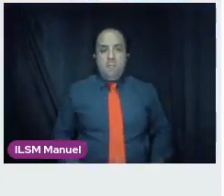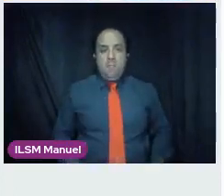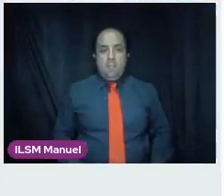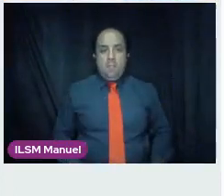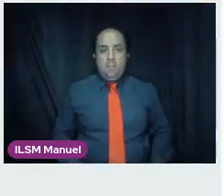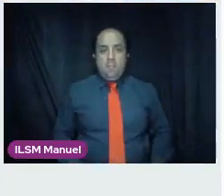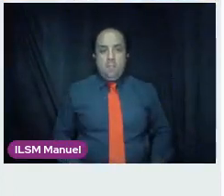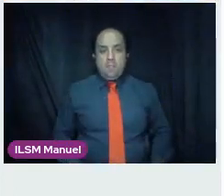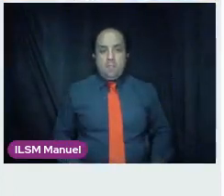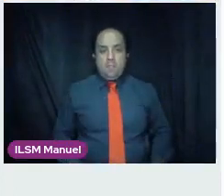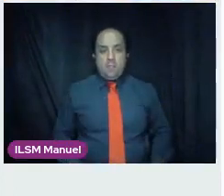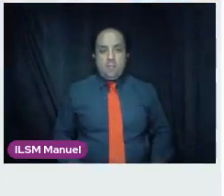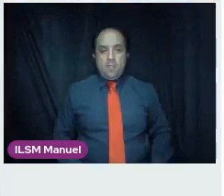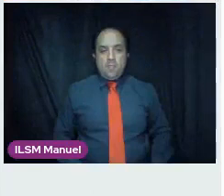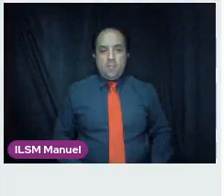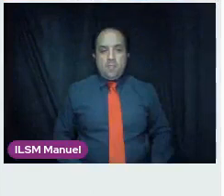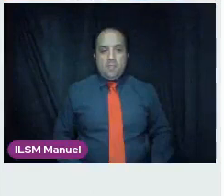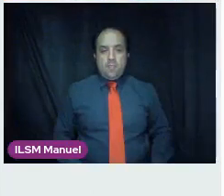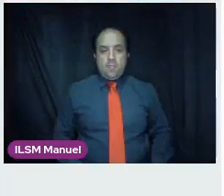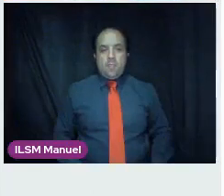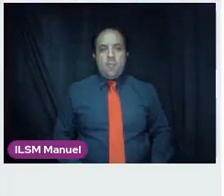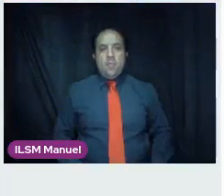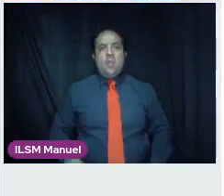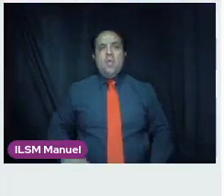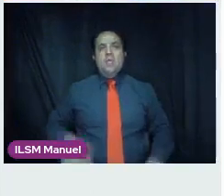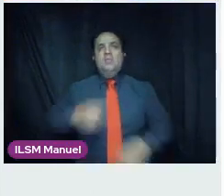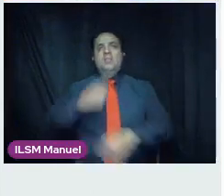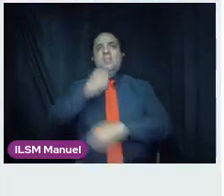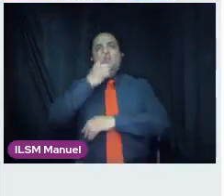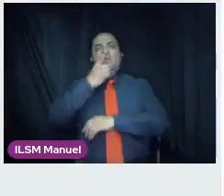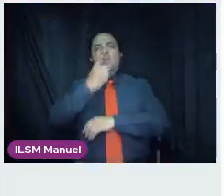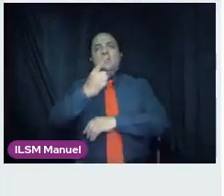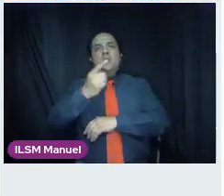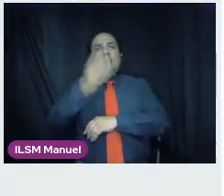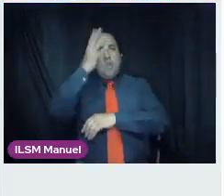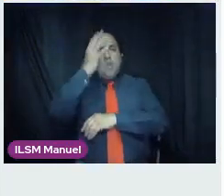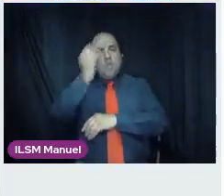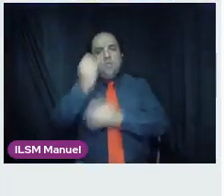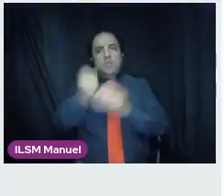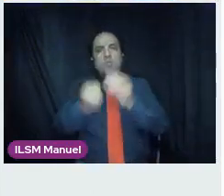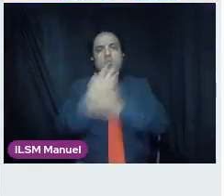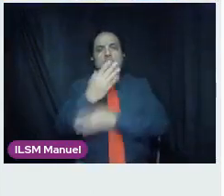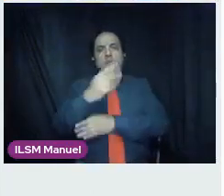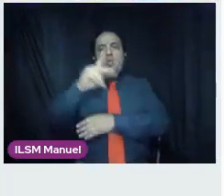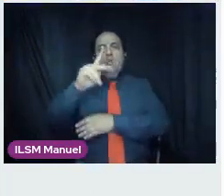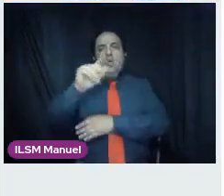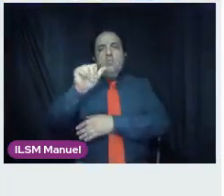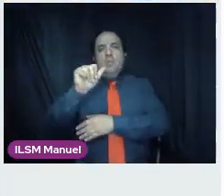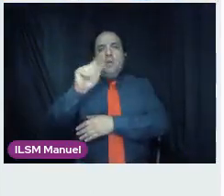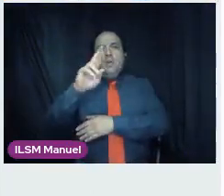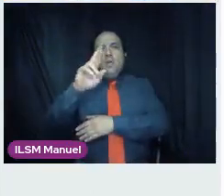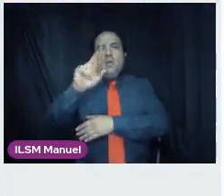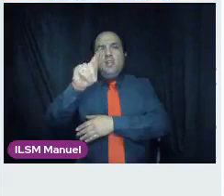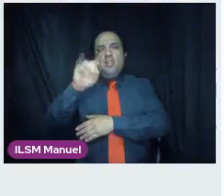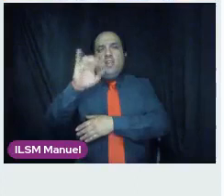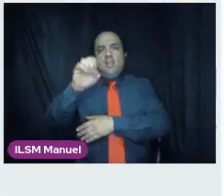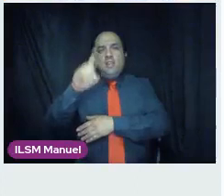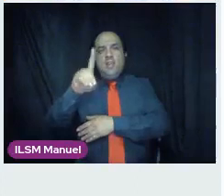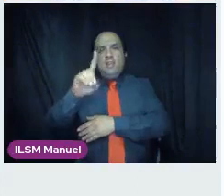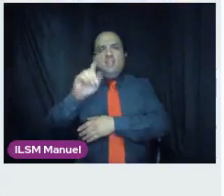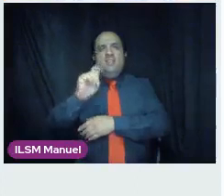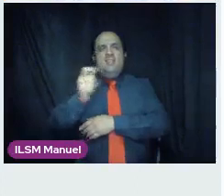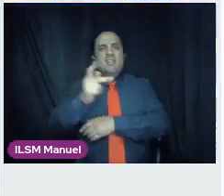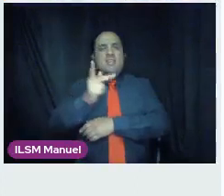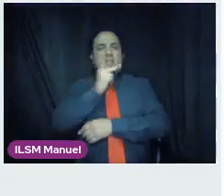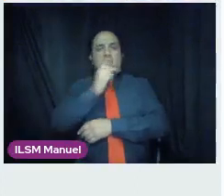Y entonces les hablaba de este nuevo concepto de parentalidad como la unión de roles entre padre y madre, en donde se busca que las